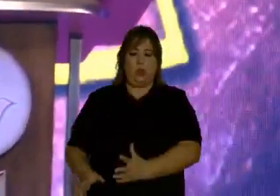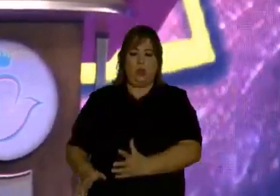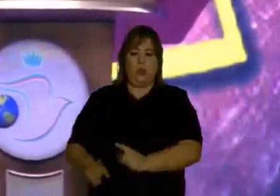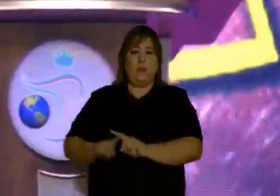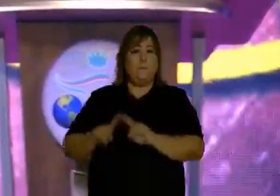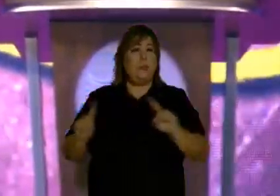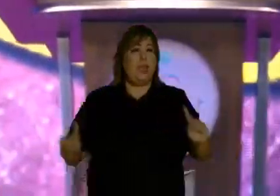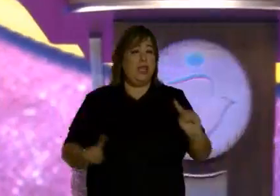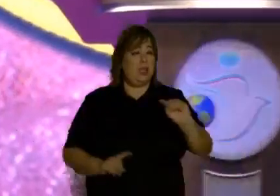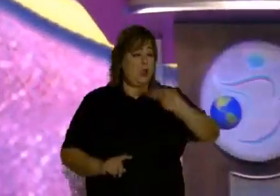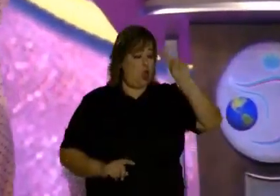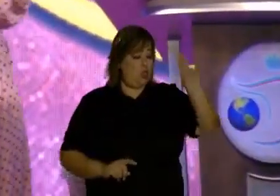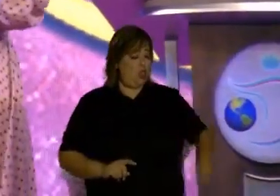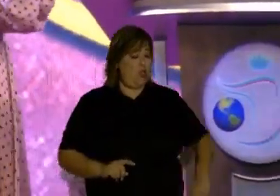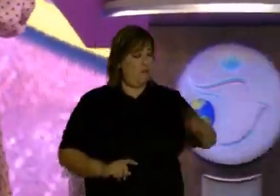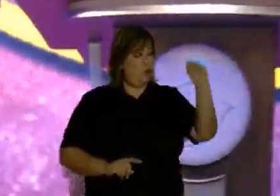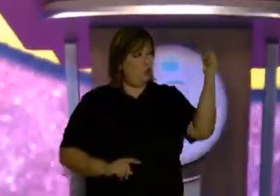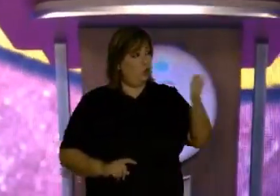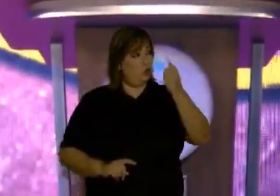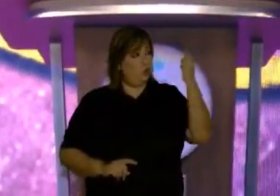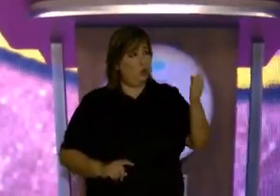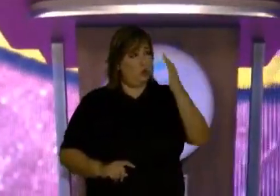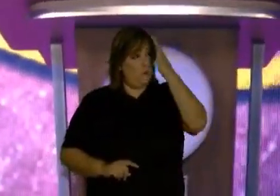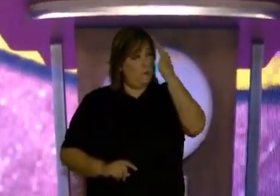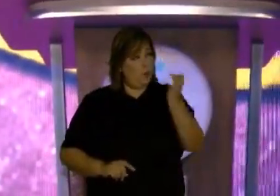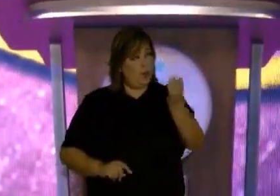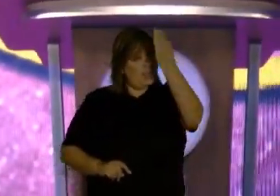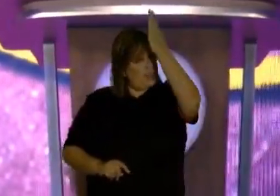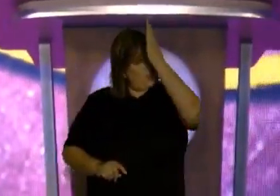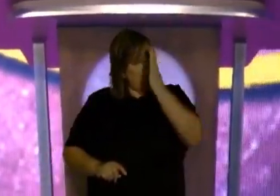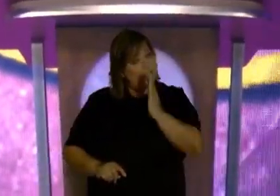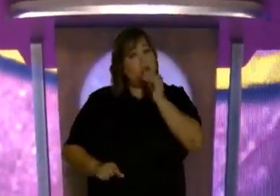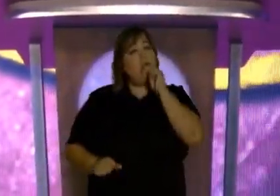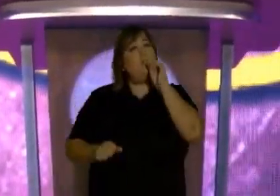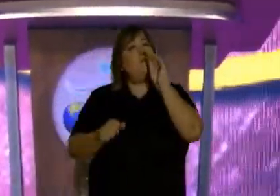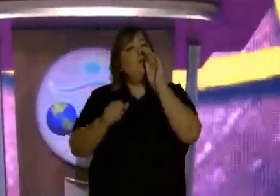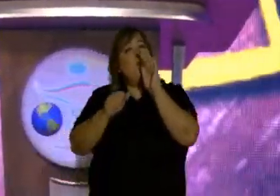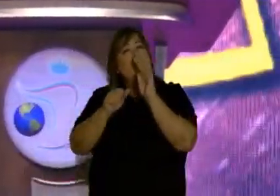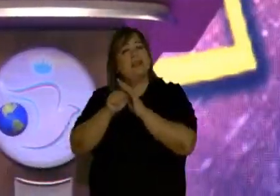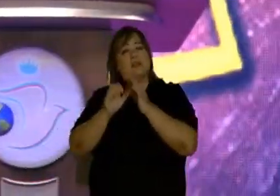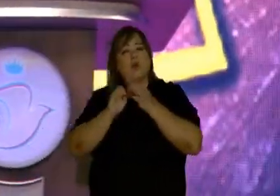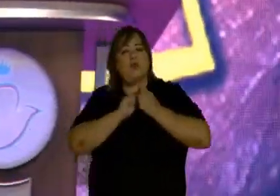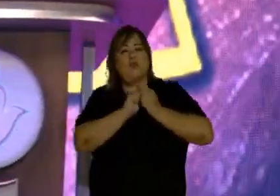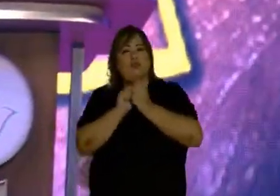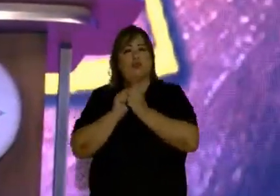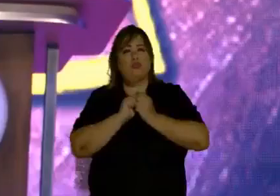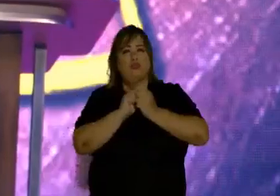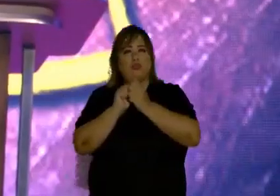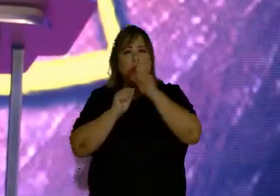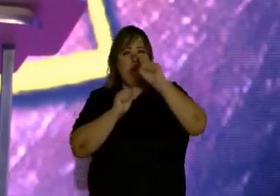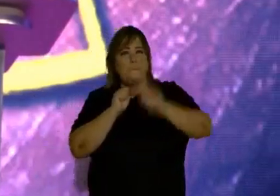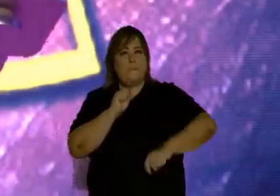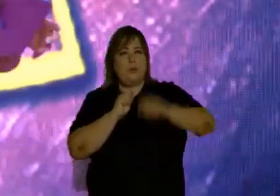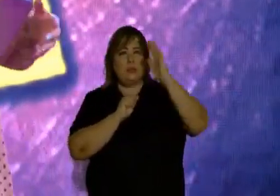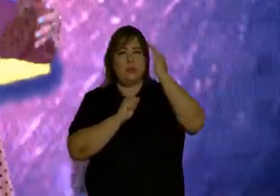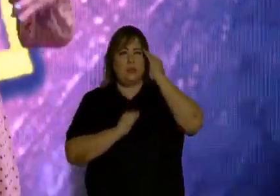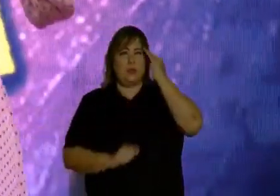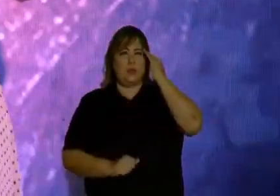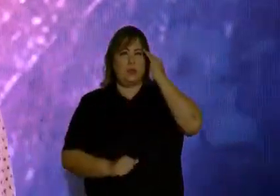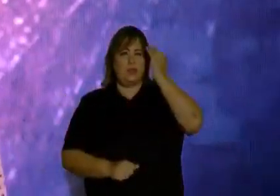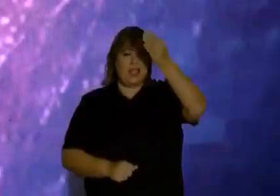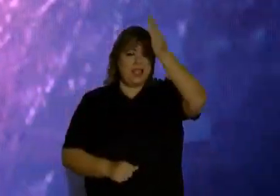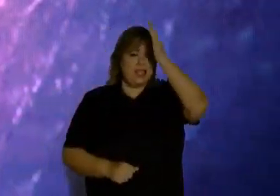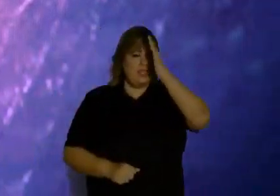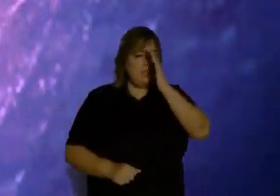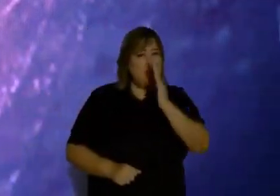estarás solo. Él prometió que estaría con nosotros todos los días hasta el fin. Tú tienes que saber que Dios está, según está